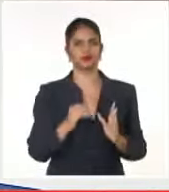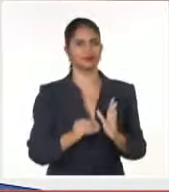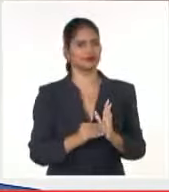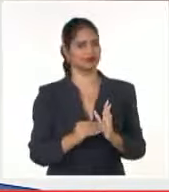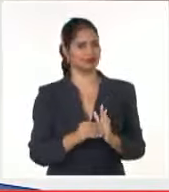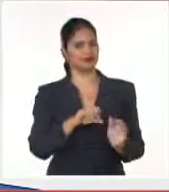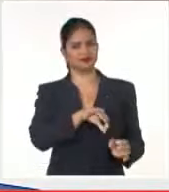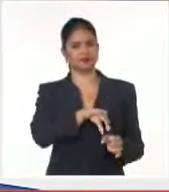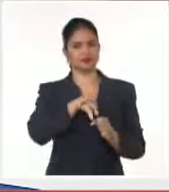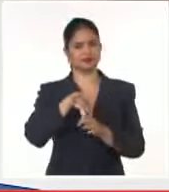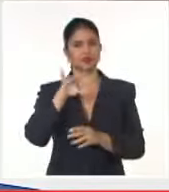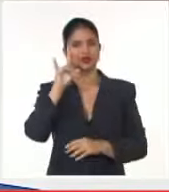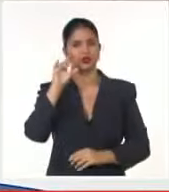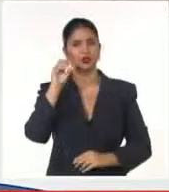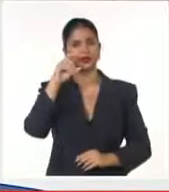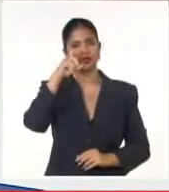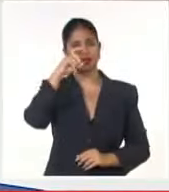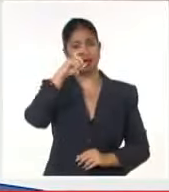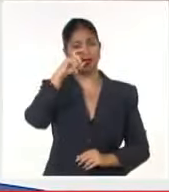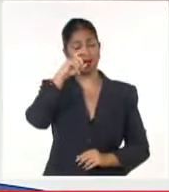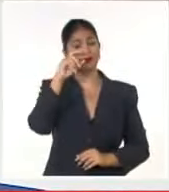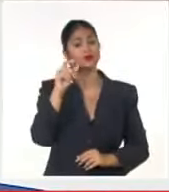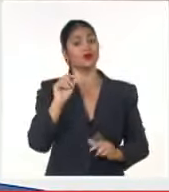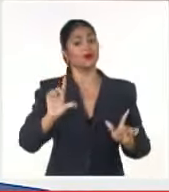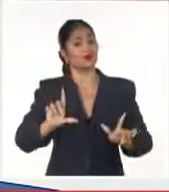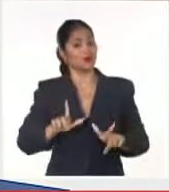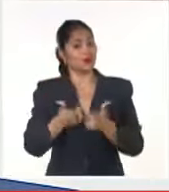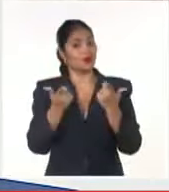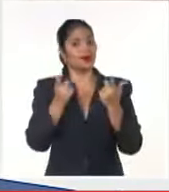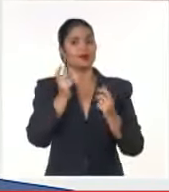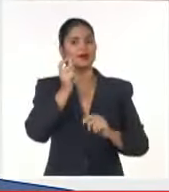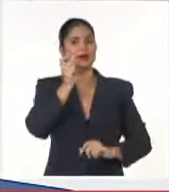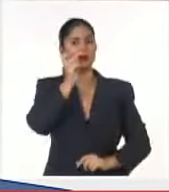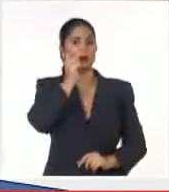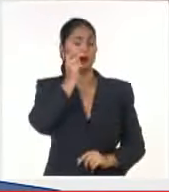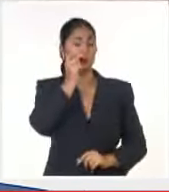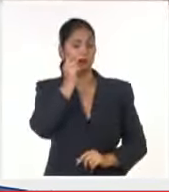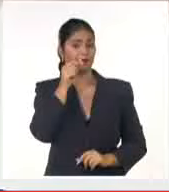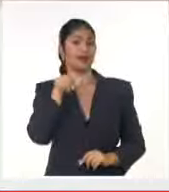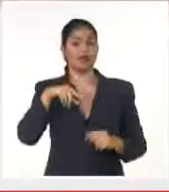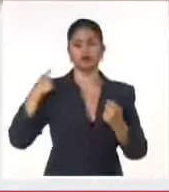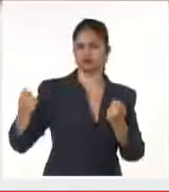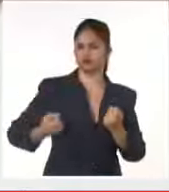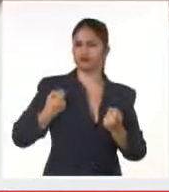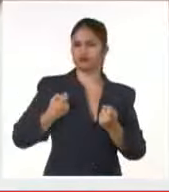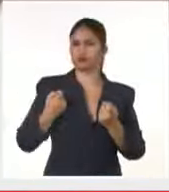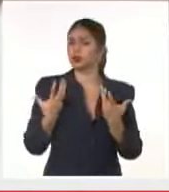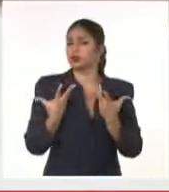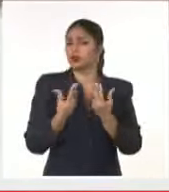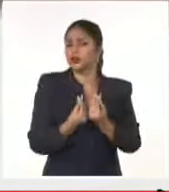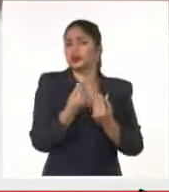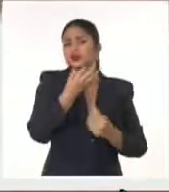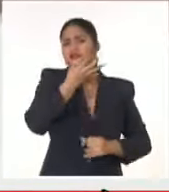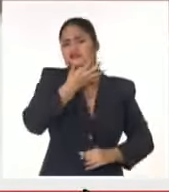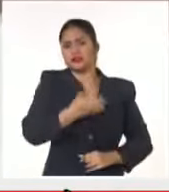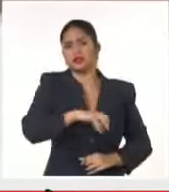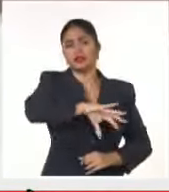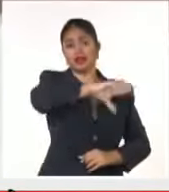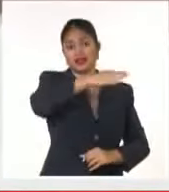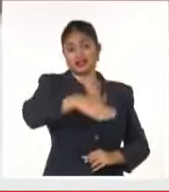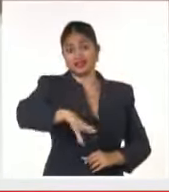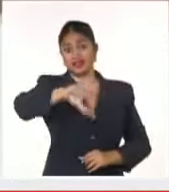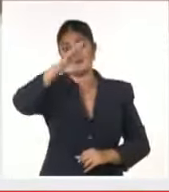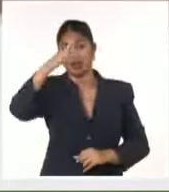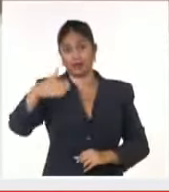Y 90 años de vida está cumpliendo hoy uno de los combatientes extranjeros que empuñó las armas junto a Fidel en la lucha guerrillera de la Sierra Maestra. A